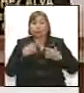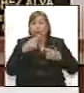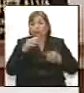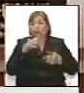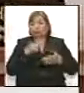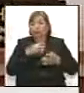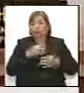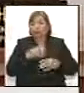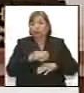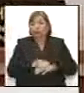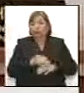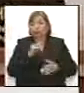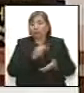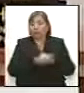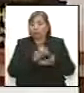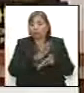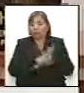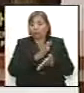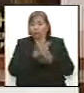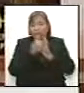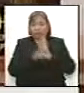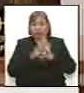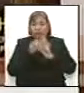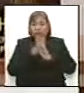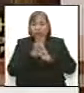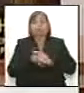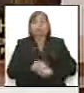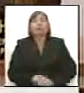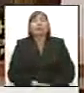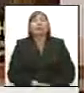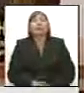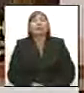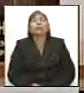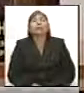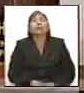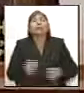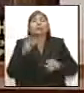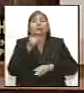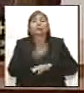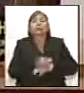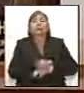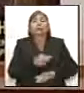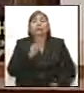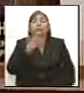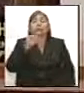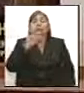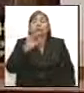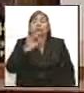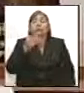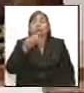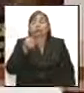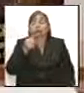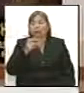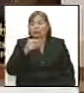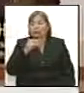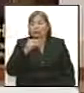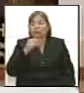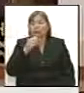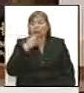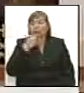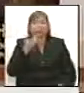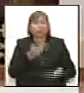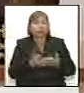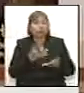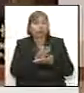seria y documentada denuncia contra el congresista Richard Acuña Núñez, quien